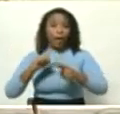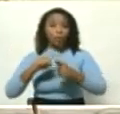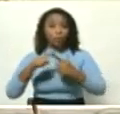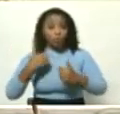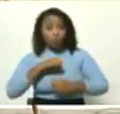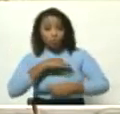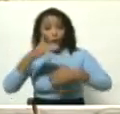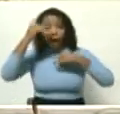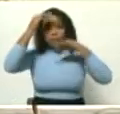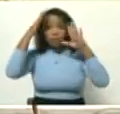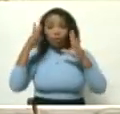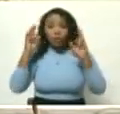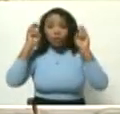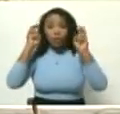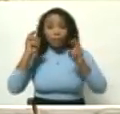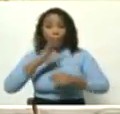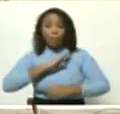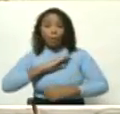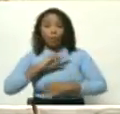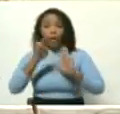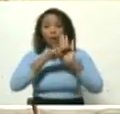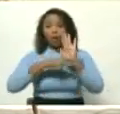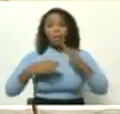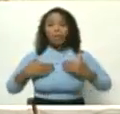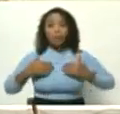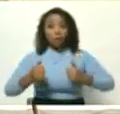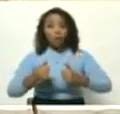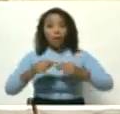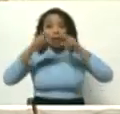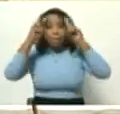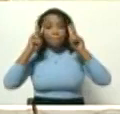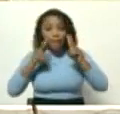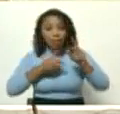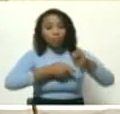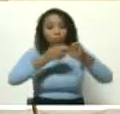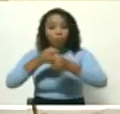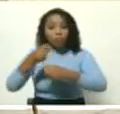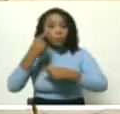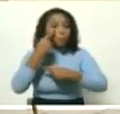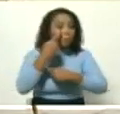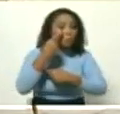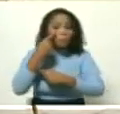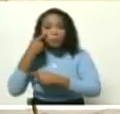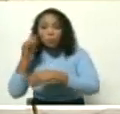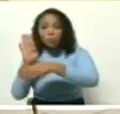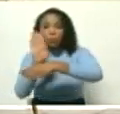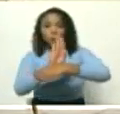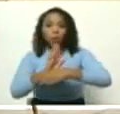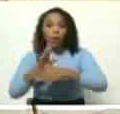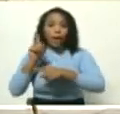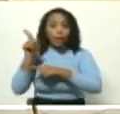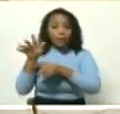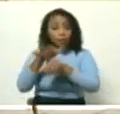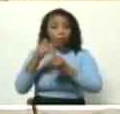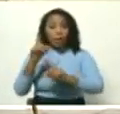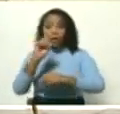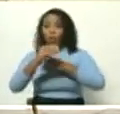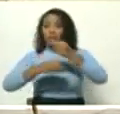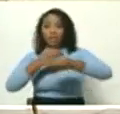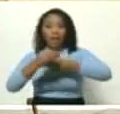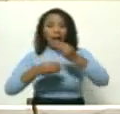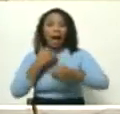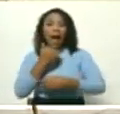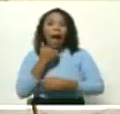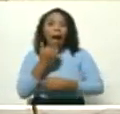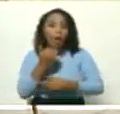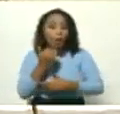atendiendo con los elementos propios de bioseguridad, desinfección pendiente, pues, de esta situación, para que no haya ningún